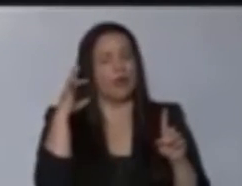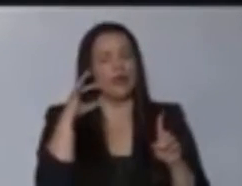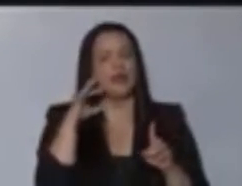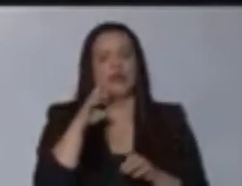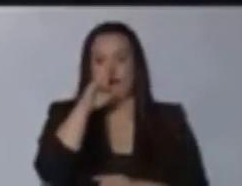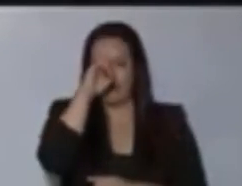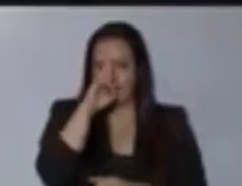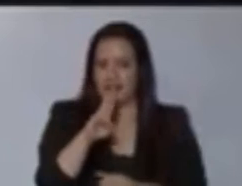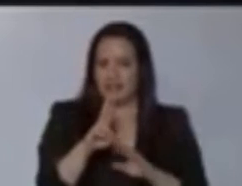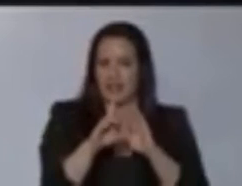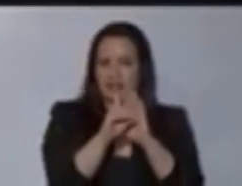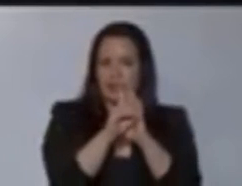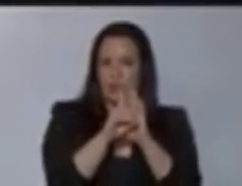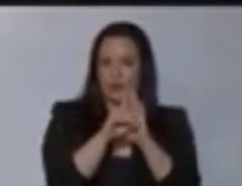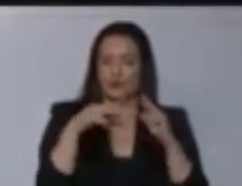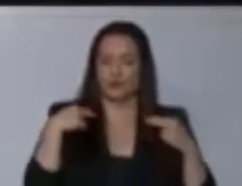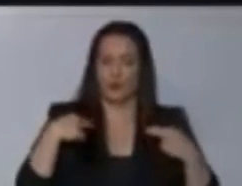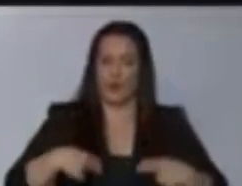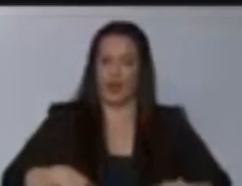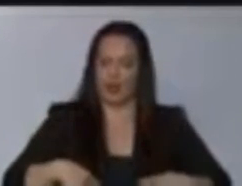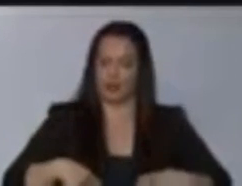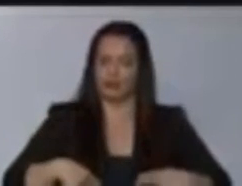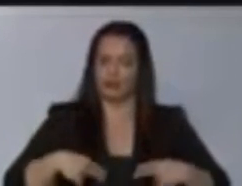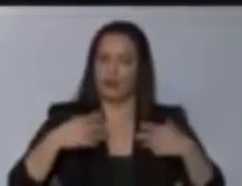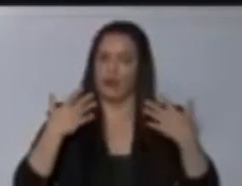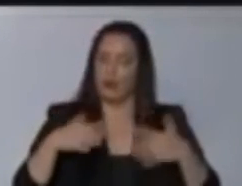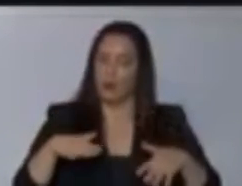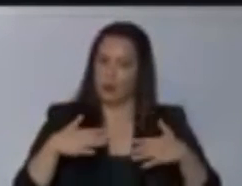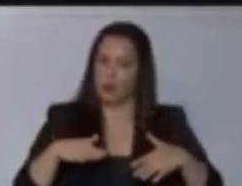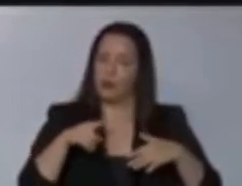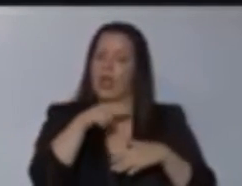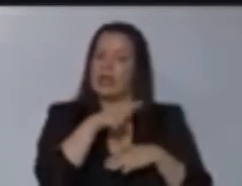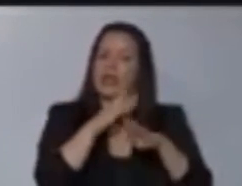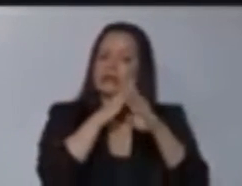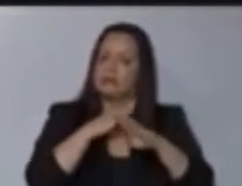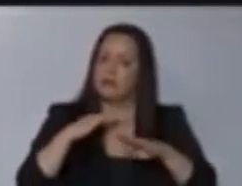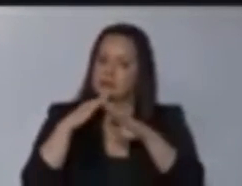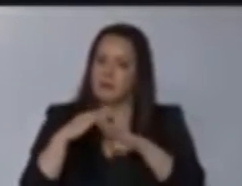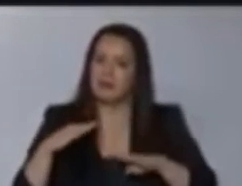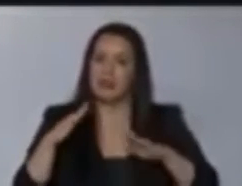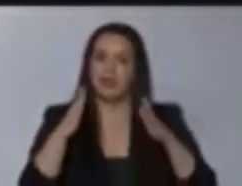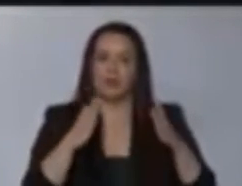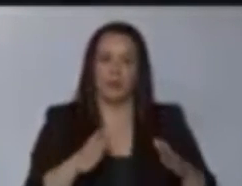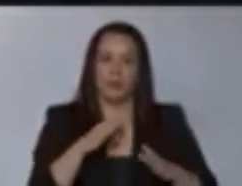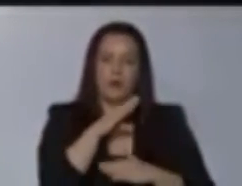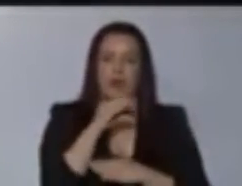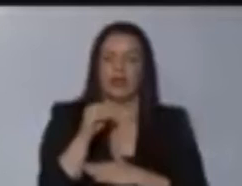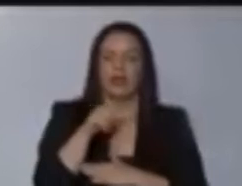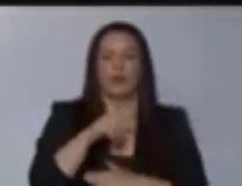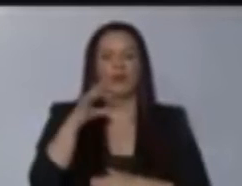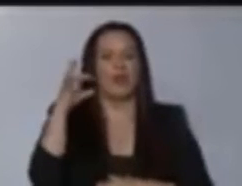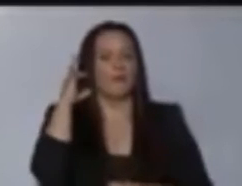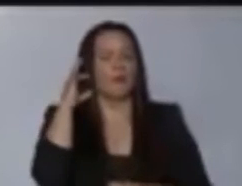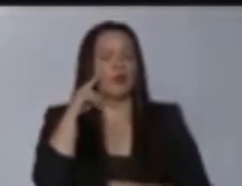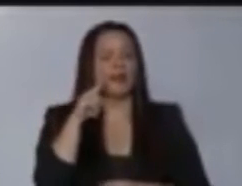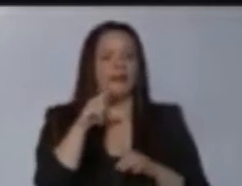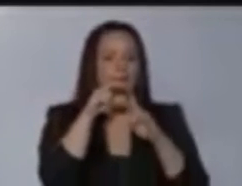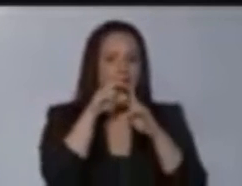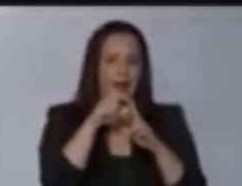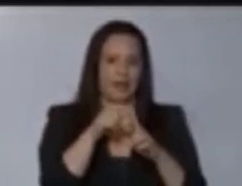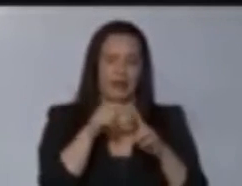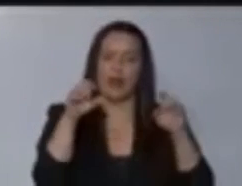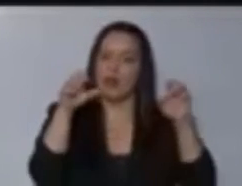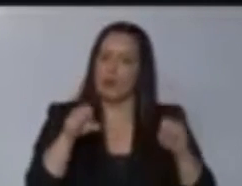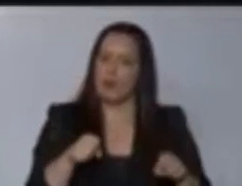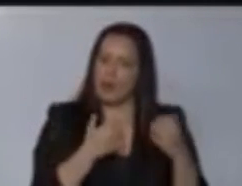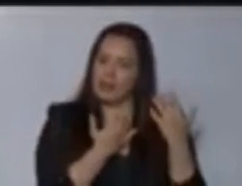humanos es conciliadora y es una mujer de palabra podrán esperar de ella